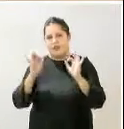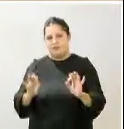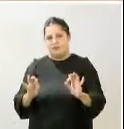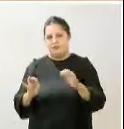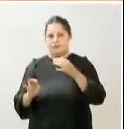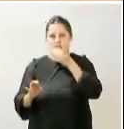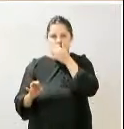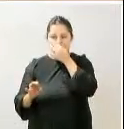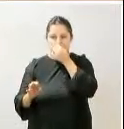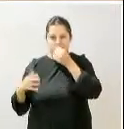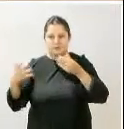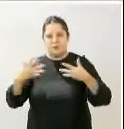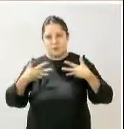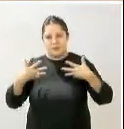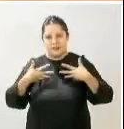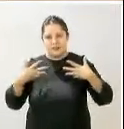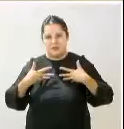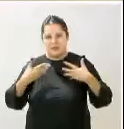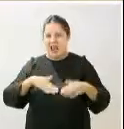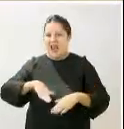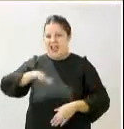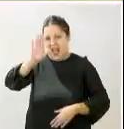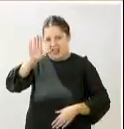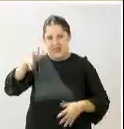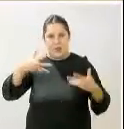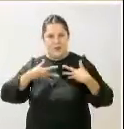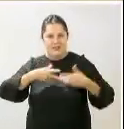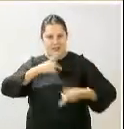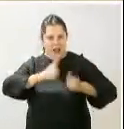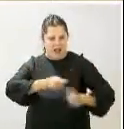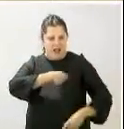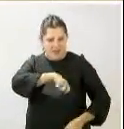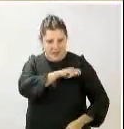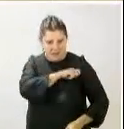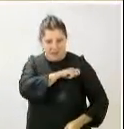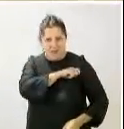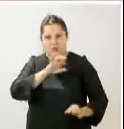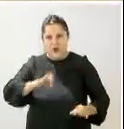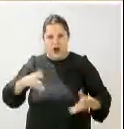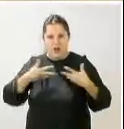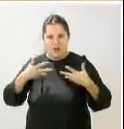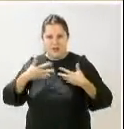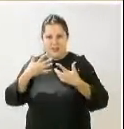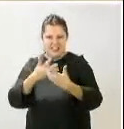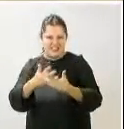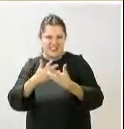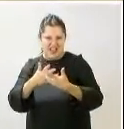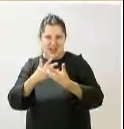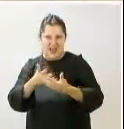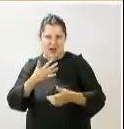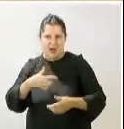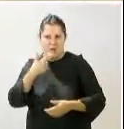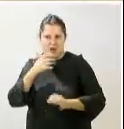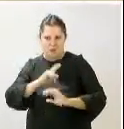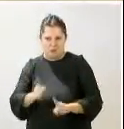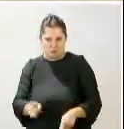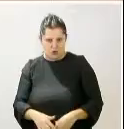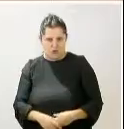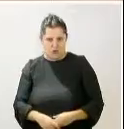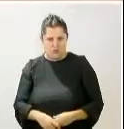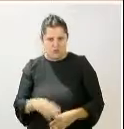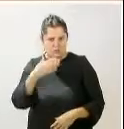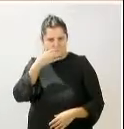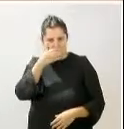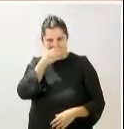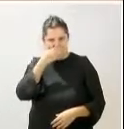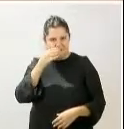las víctimas del franquismo o del nazismo como víctimas de una guerra, como se ha intentado hacer en distintas ocasiones en este Parlamento, no es de